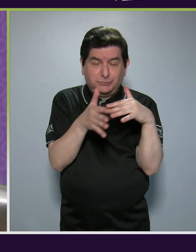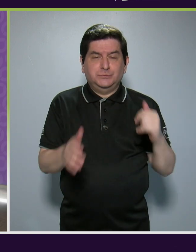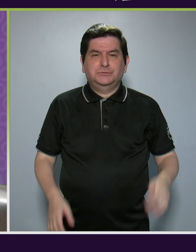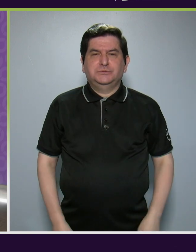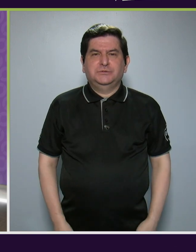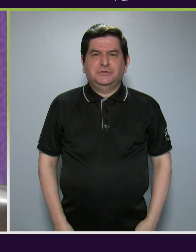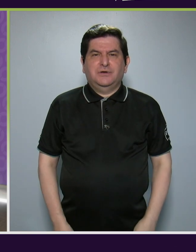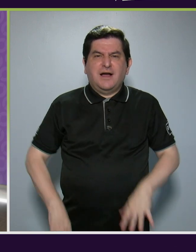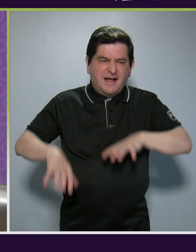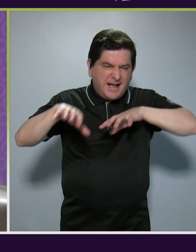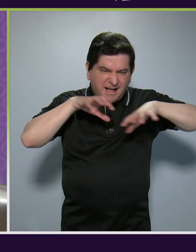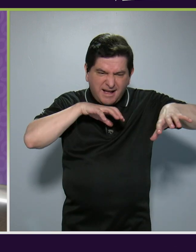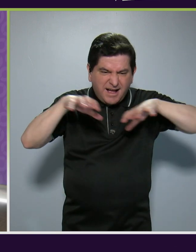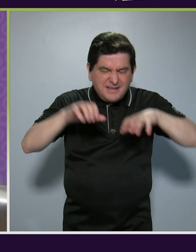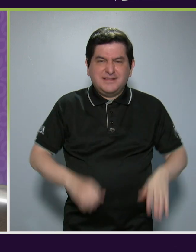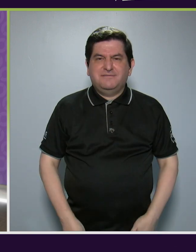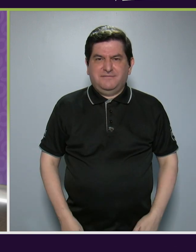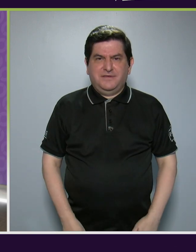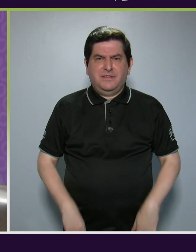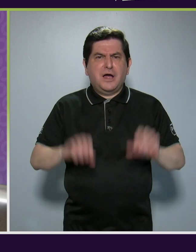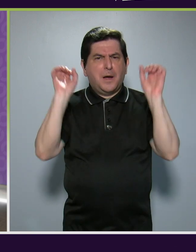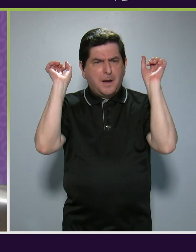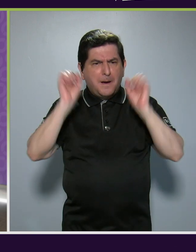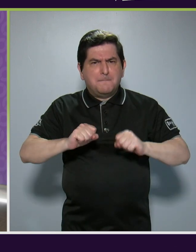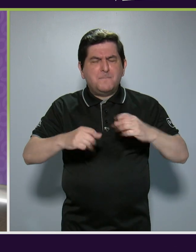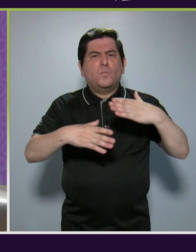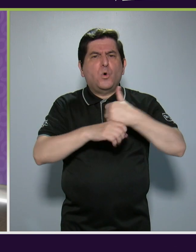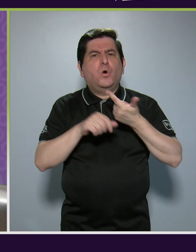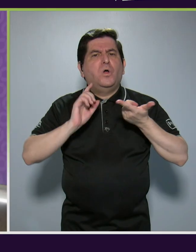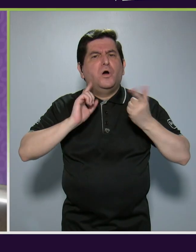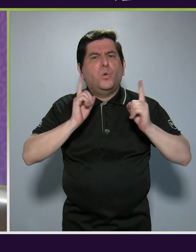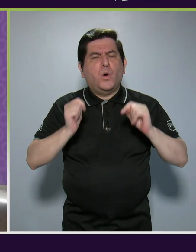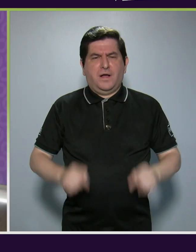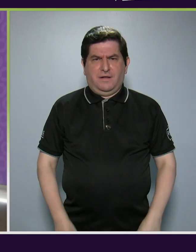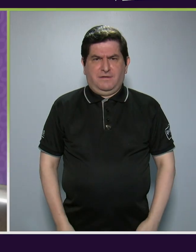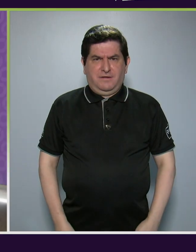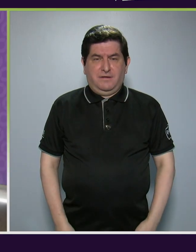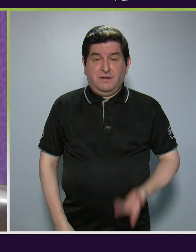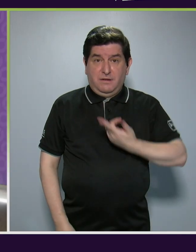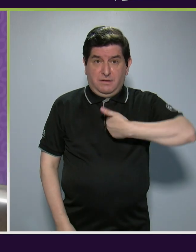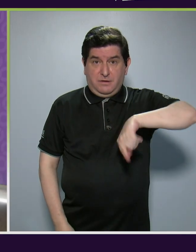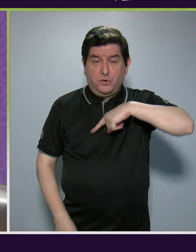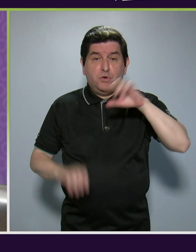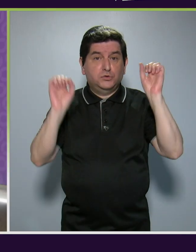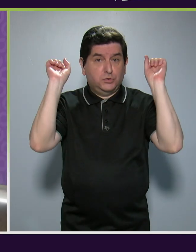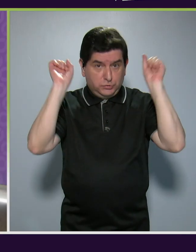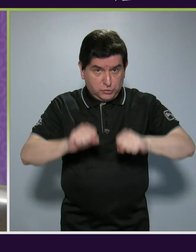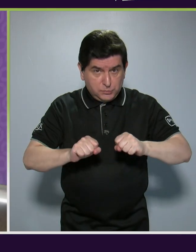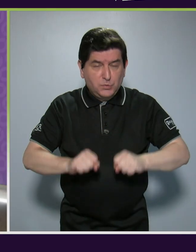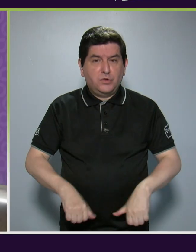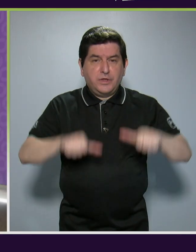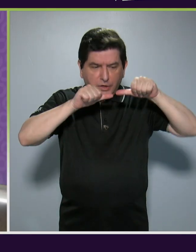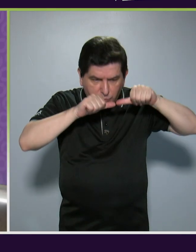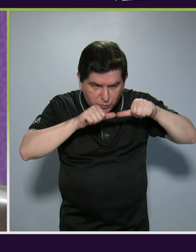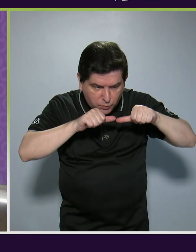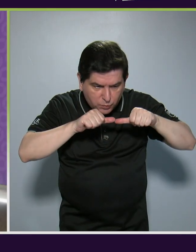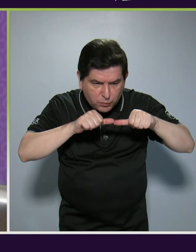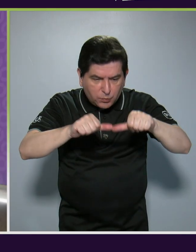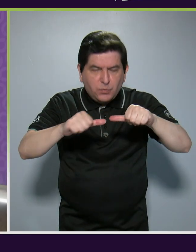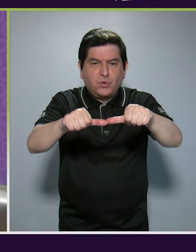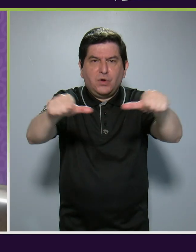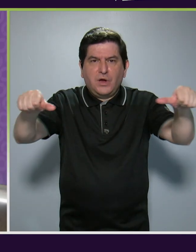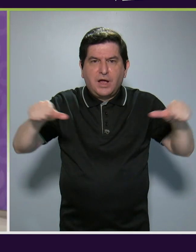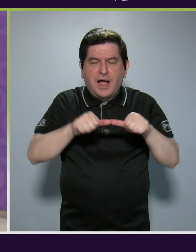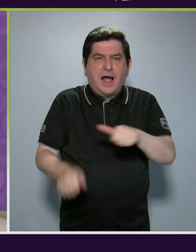qué actividades, qué acciones se pueden llevar a cabo para que nosotros podamos sostener la zona